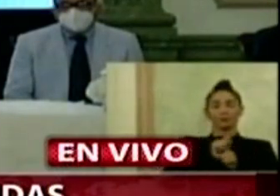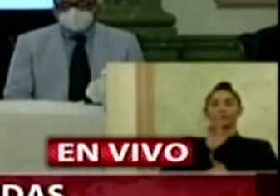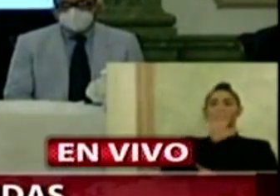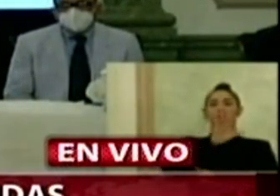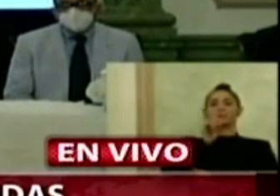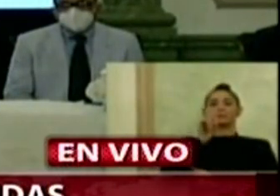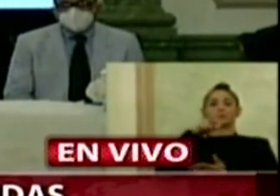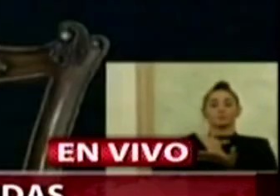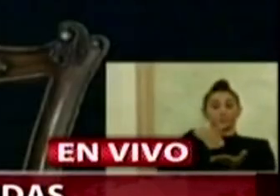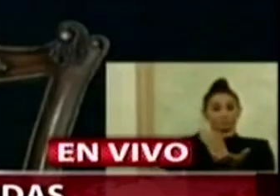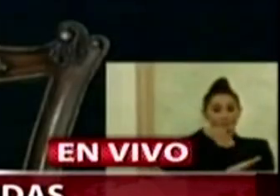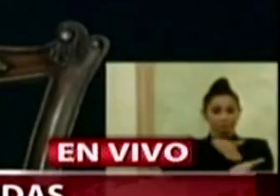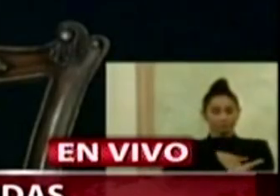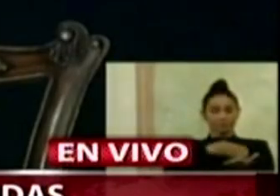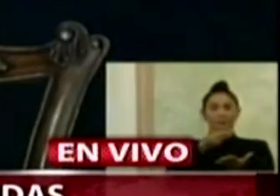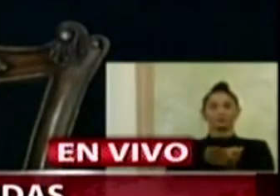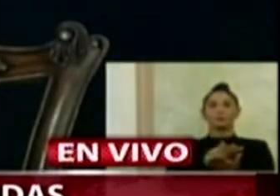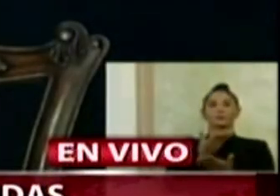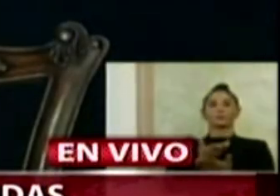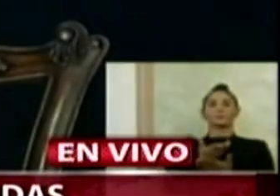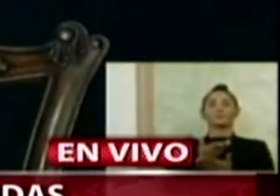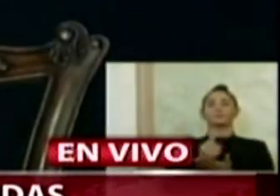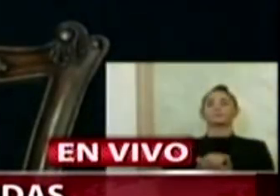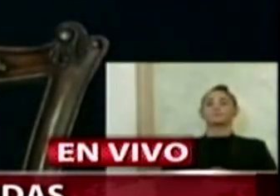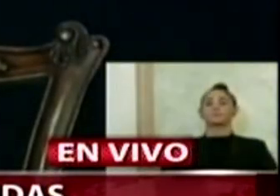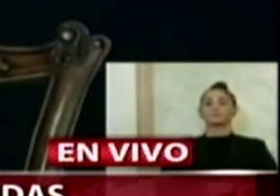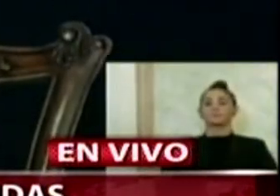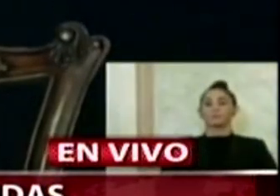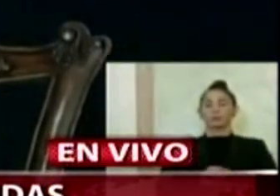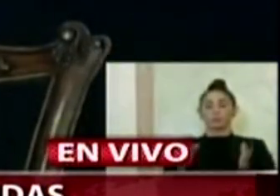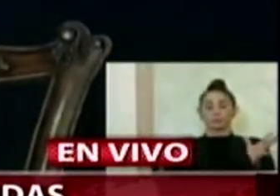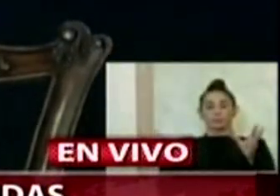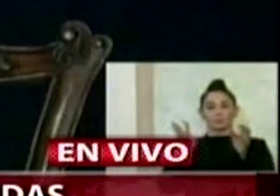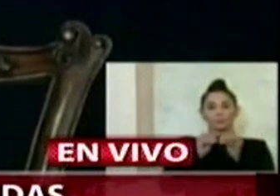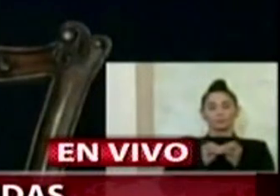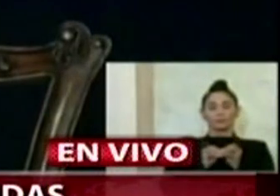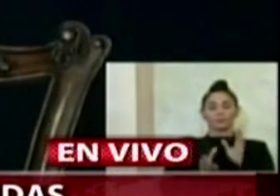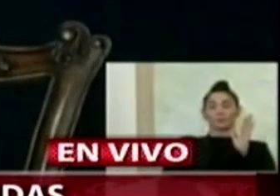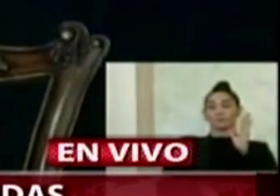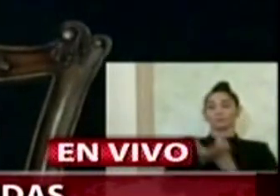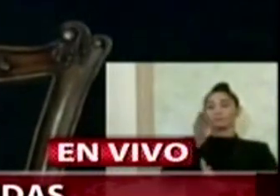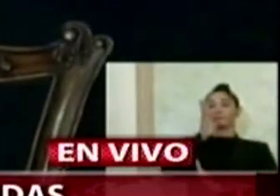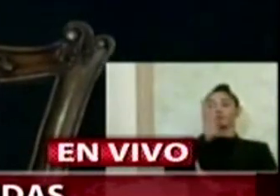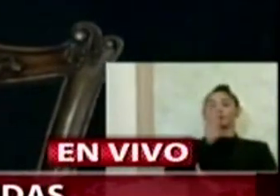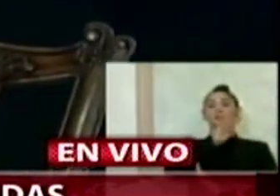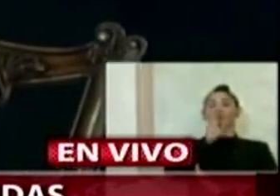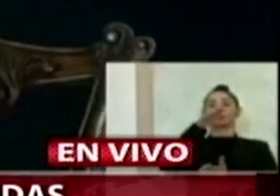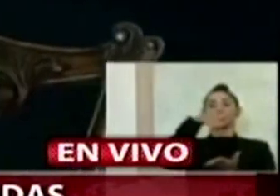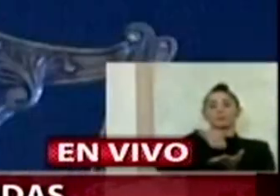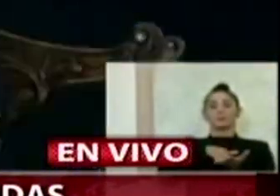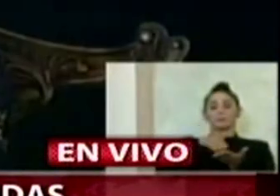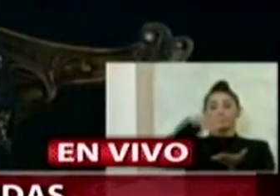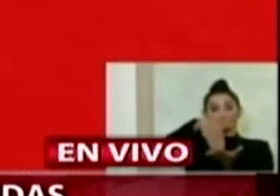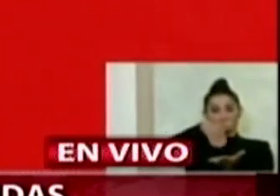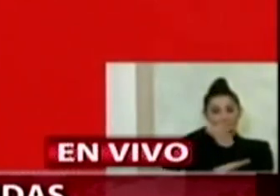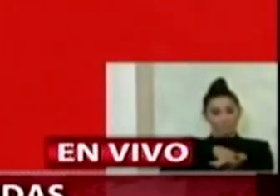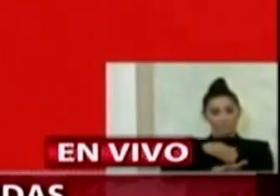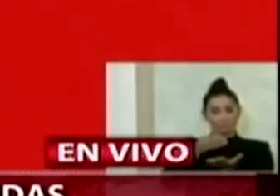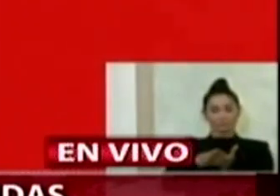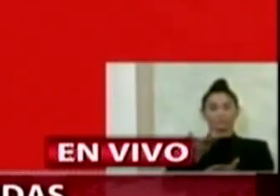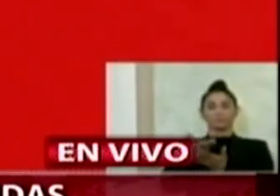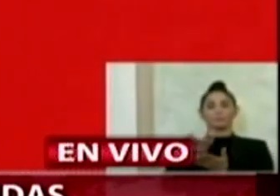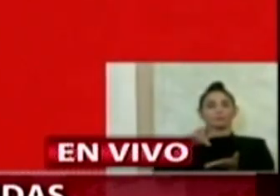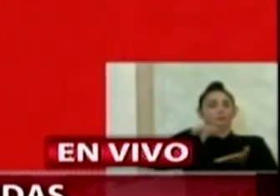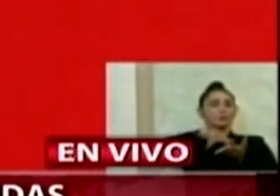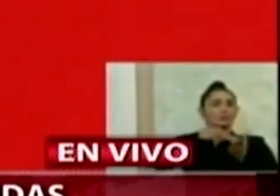mil millones de pesos, pues lo hemos llevado a 66 mil millones de pesos, lo cual representa un